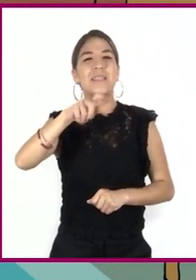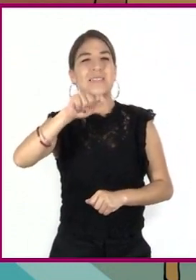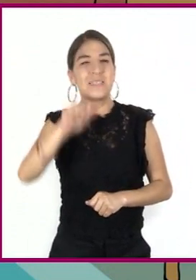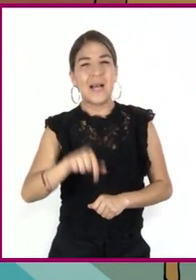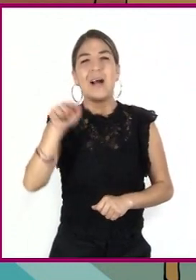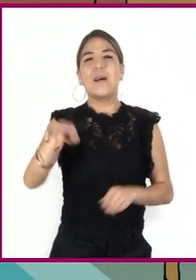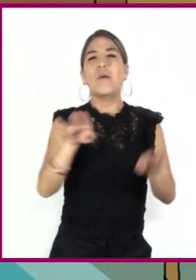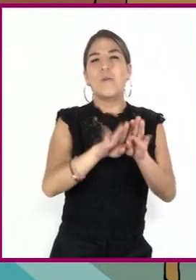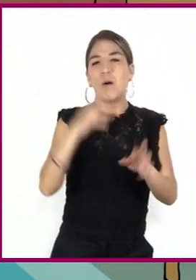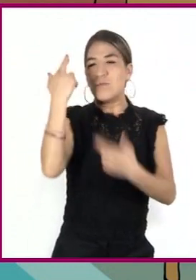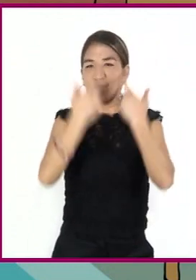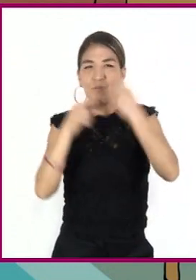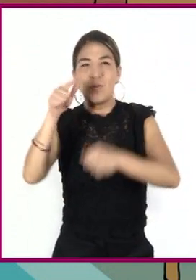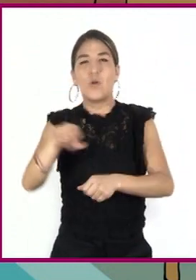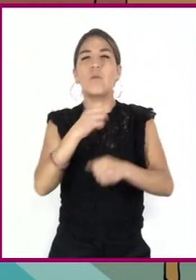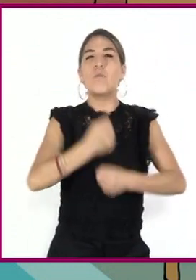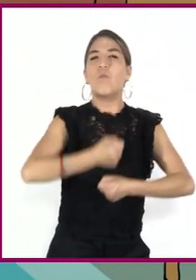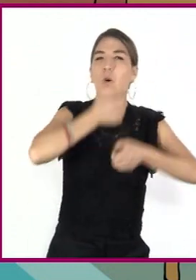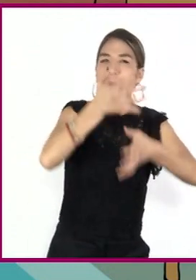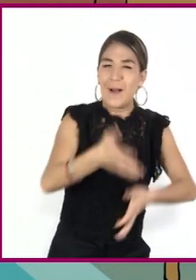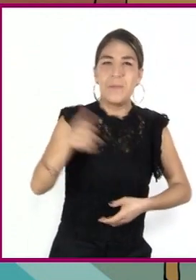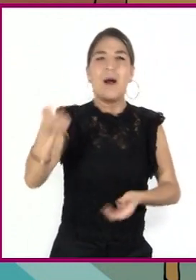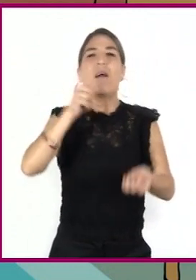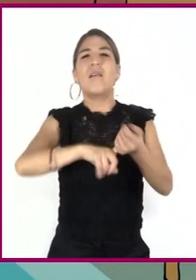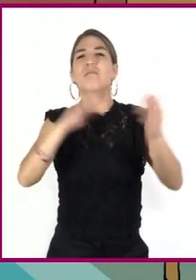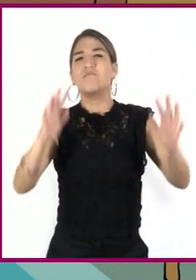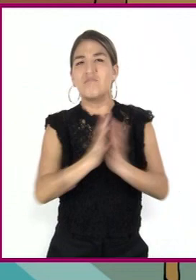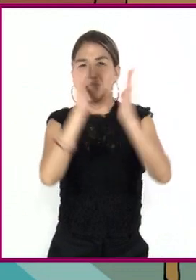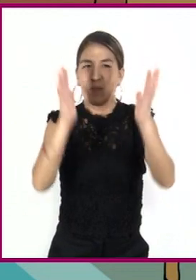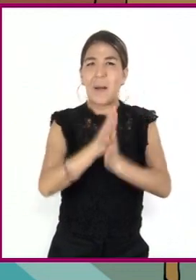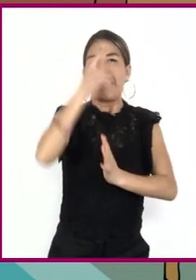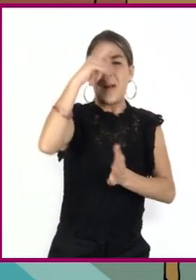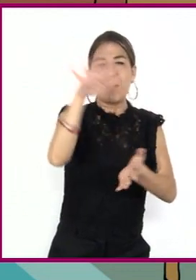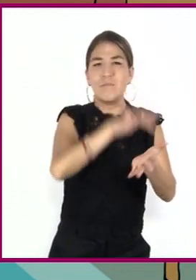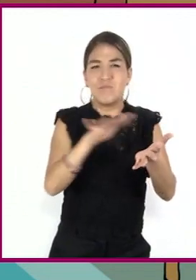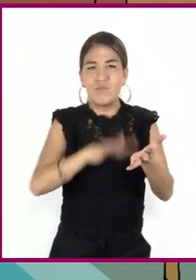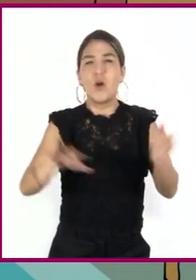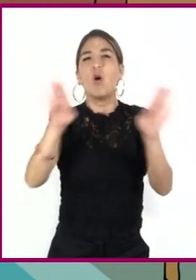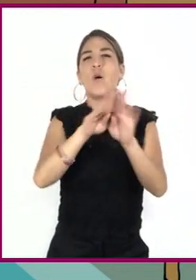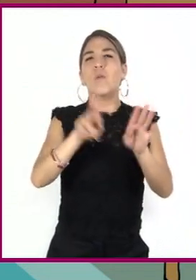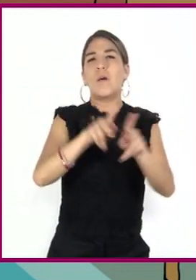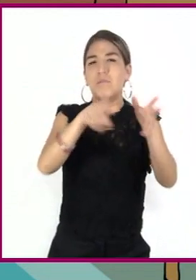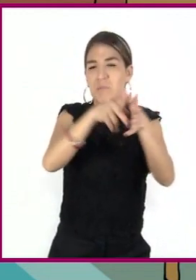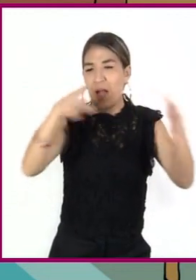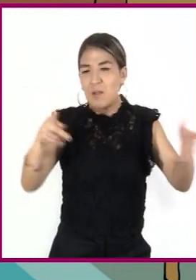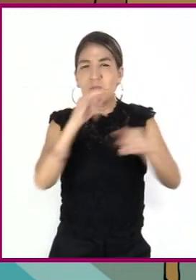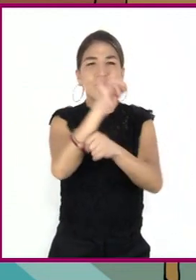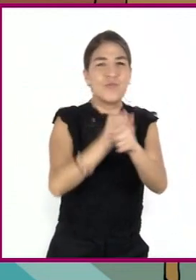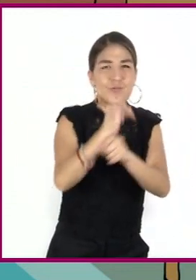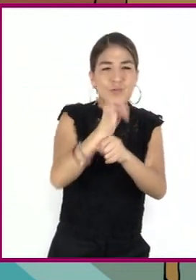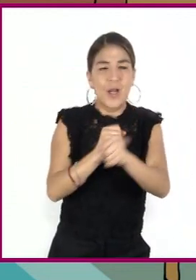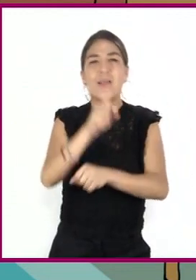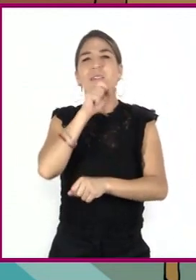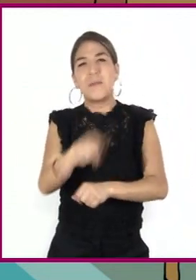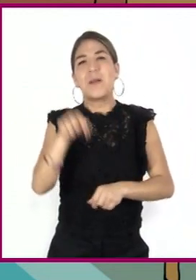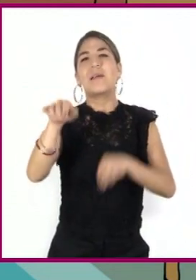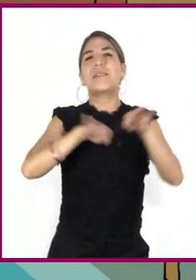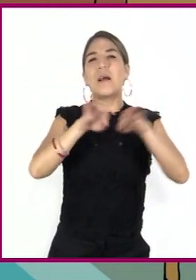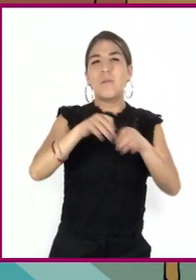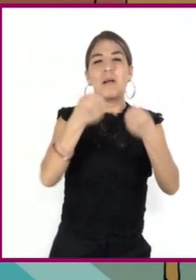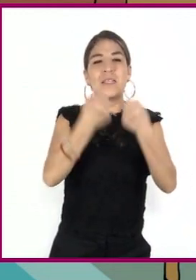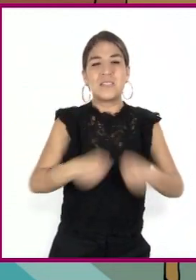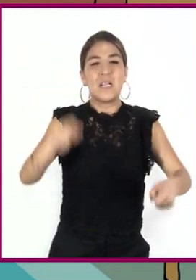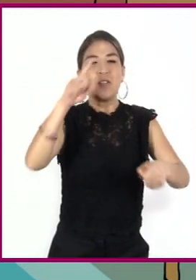con su vocación de poeta, participaba en el medio literario y periodístico y al mismo tiempo trabajaba en la Sociedad Nacional